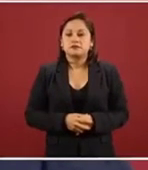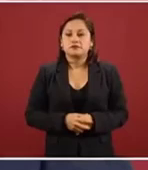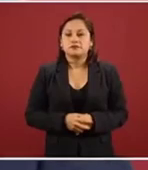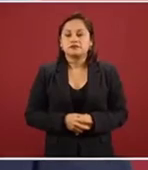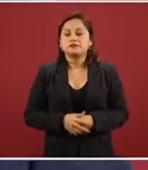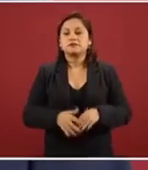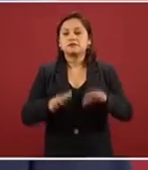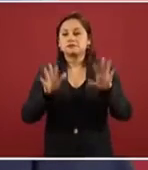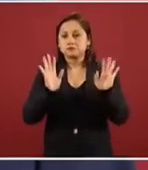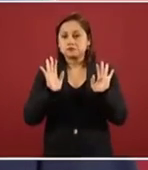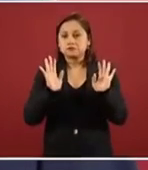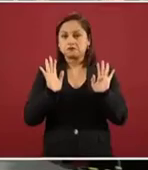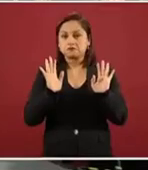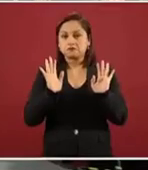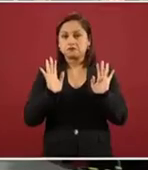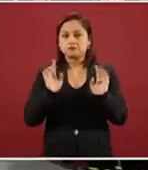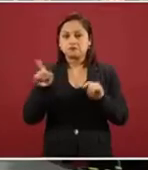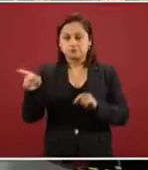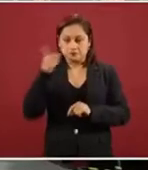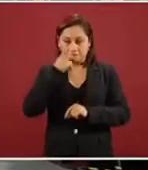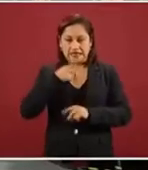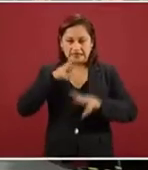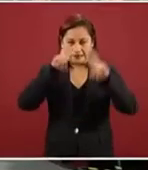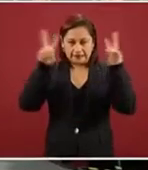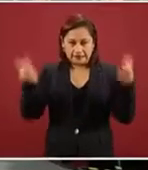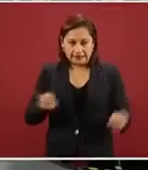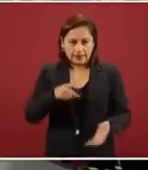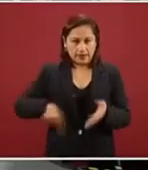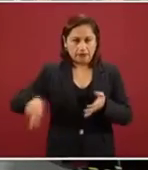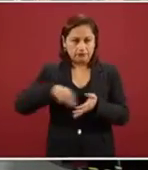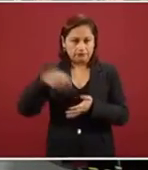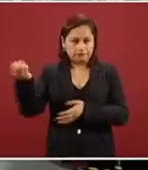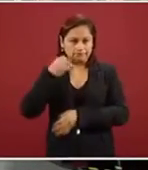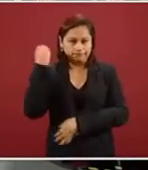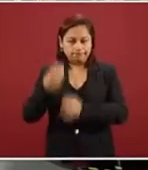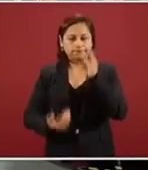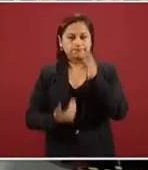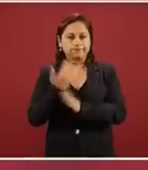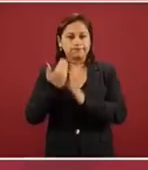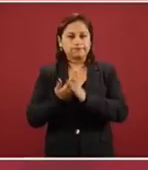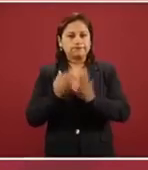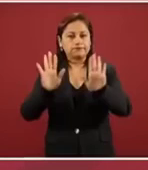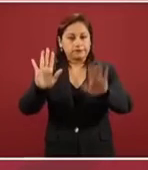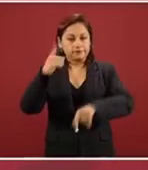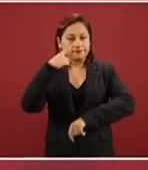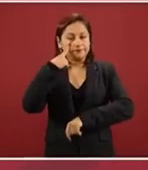A ver, sobre las mañaneras, imagínense, deben haber